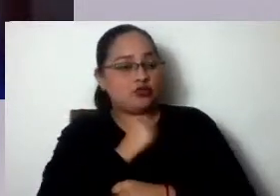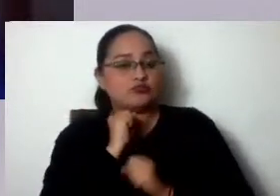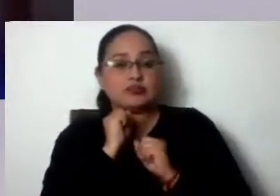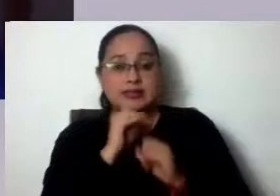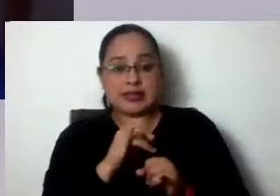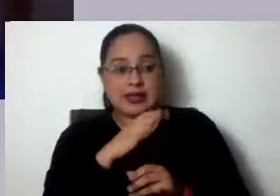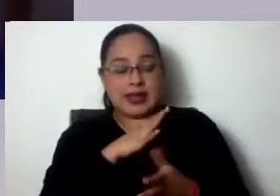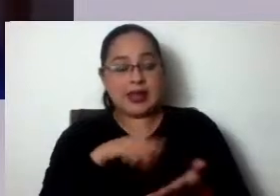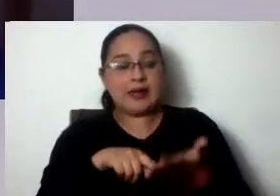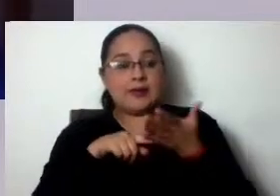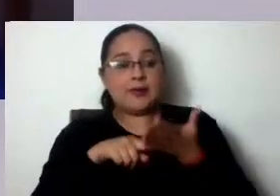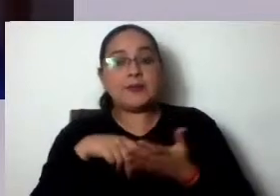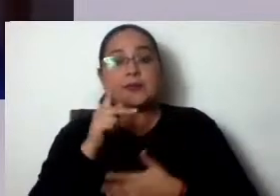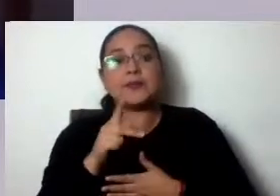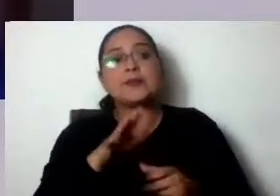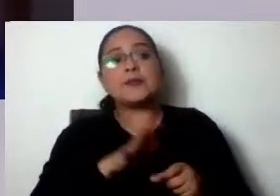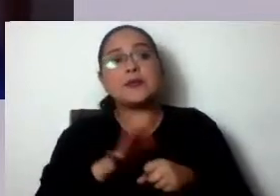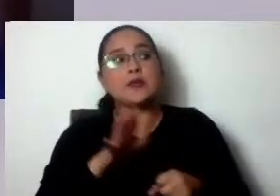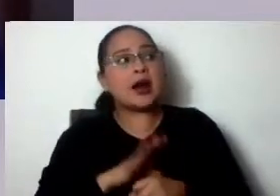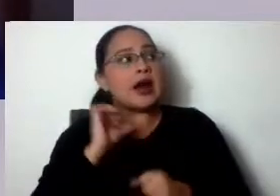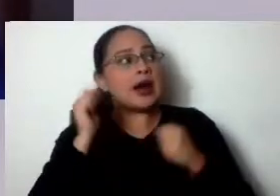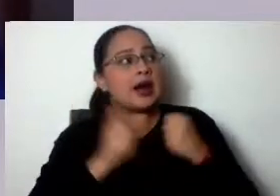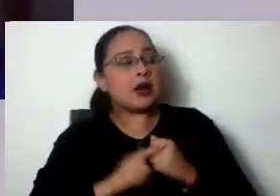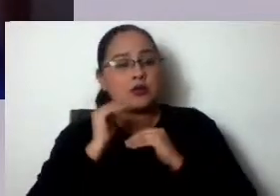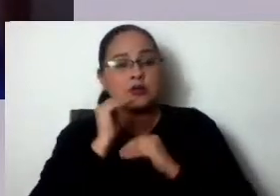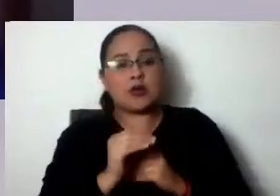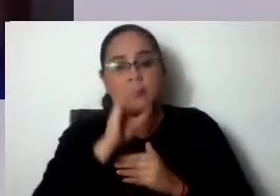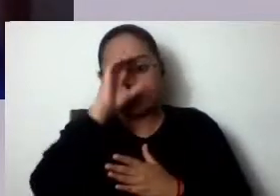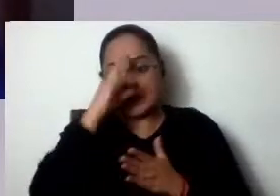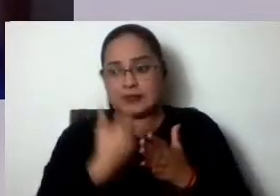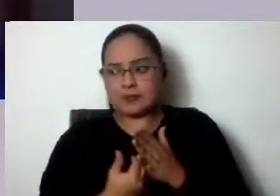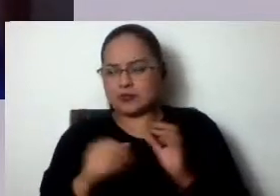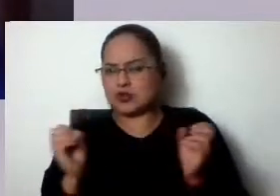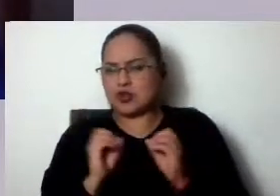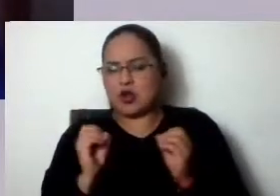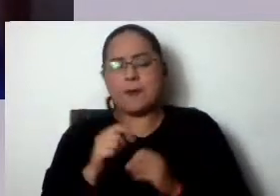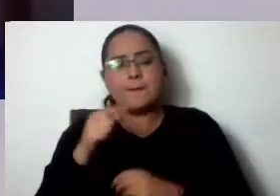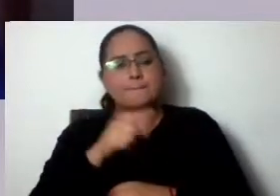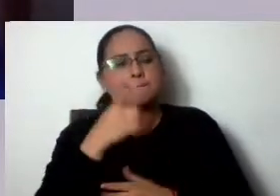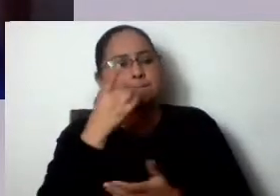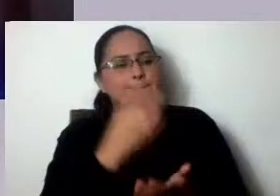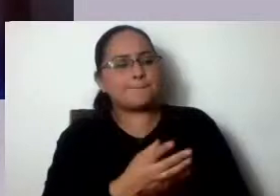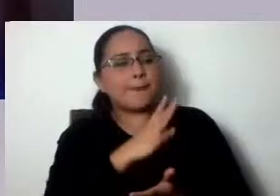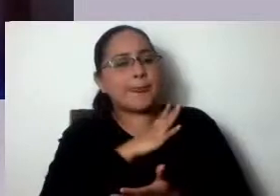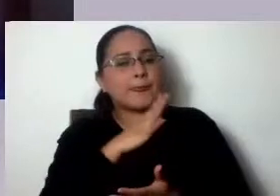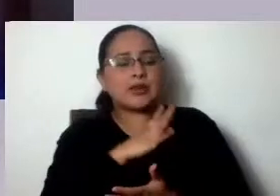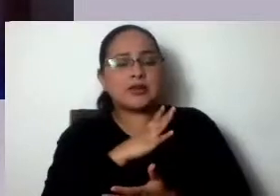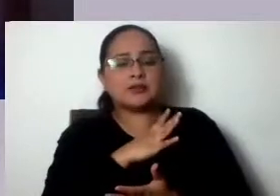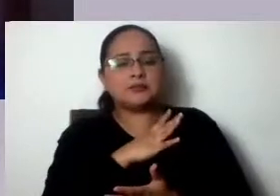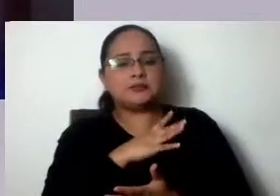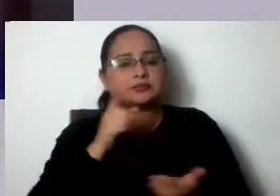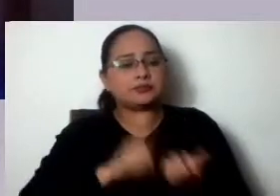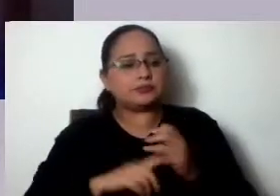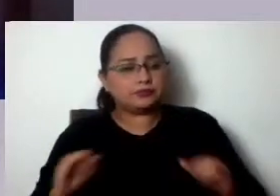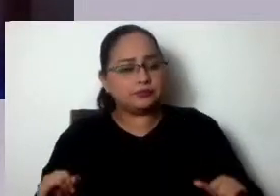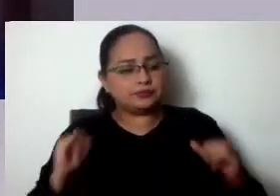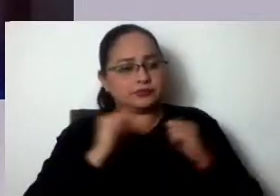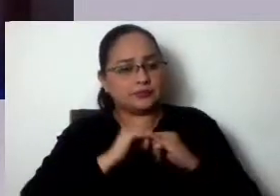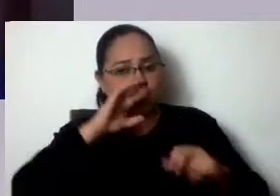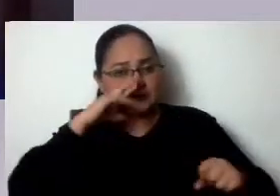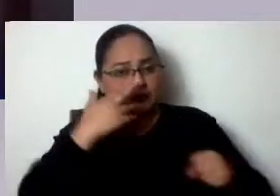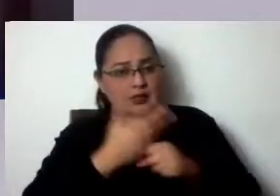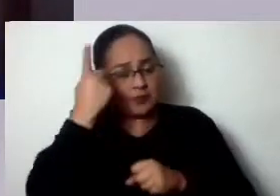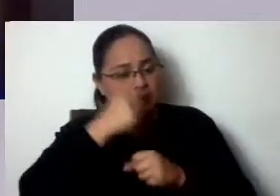existencia de éste represente una restricción a los beneficiarios sino sólo evidencia la obligación de las instituciones de